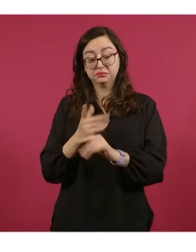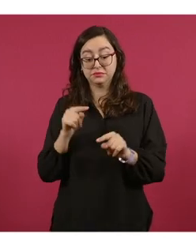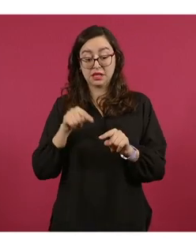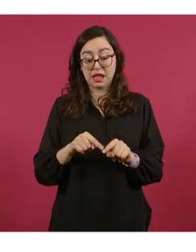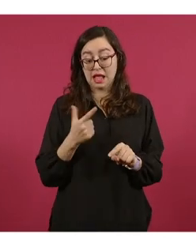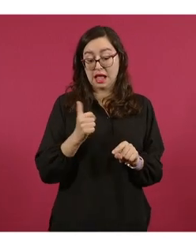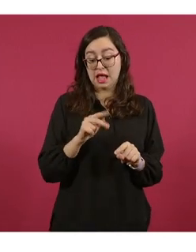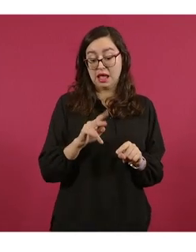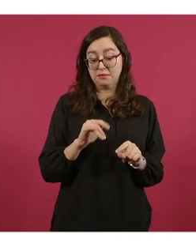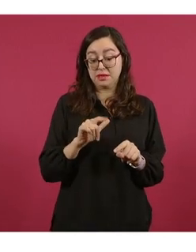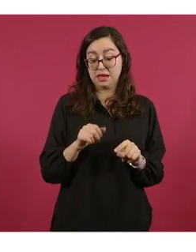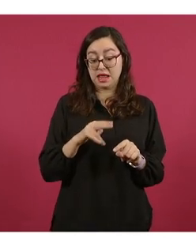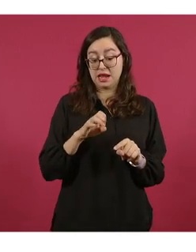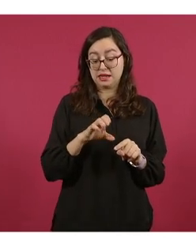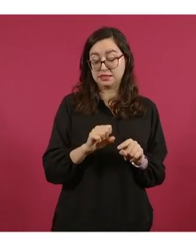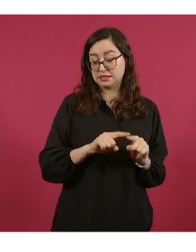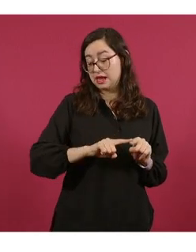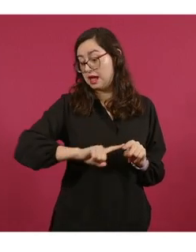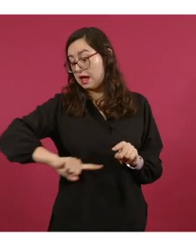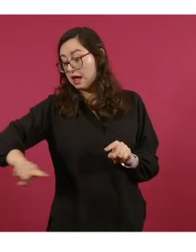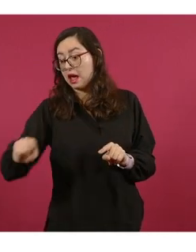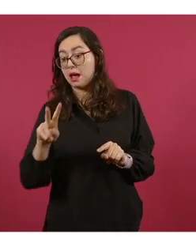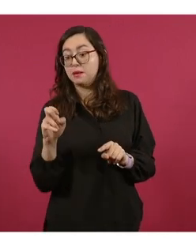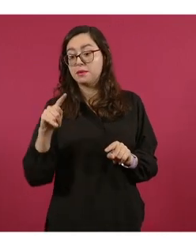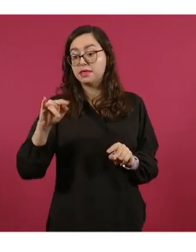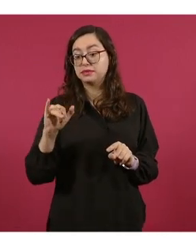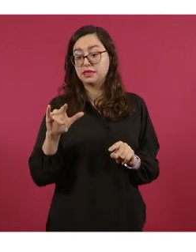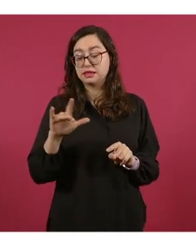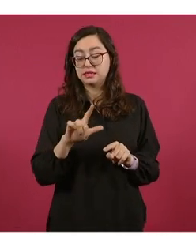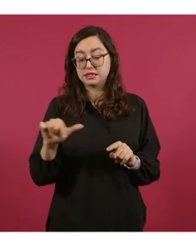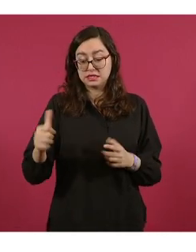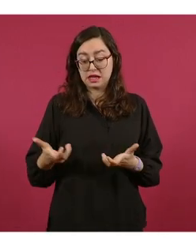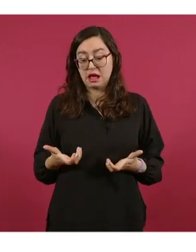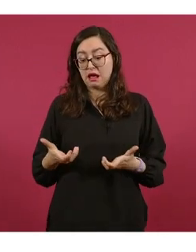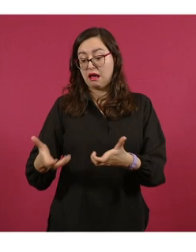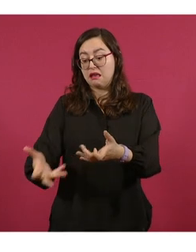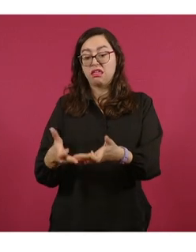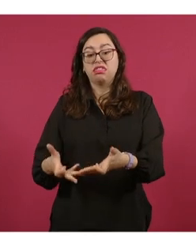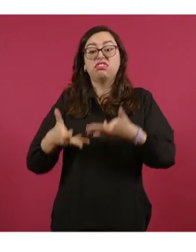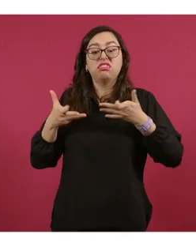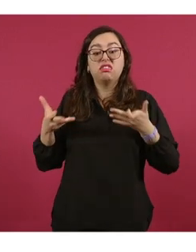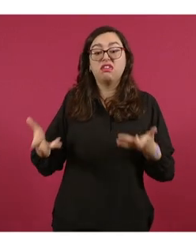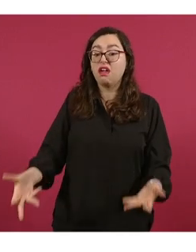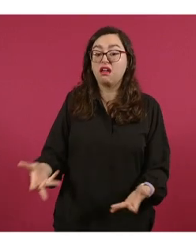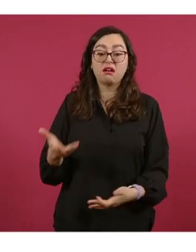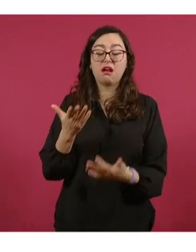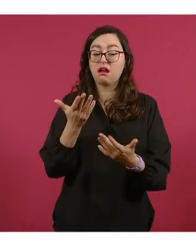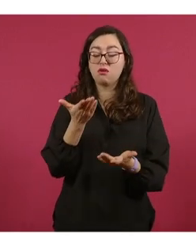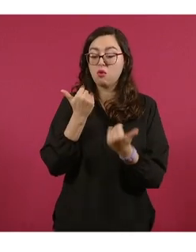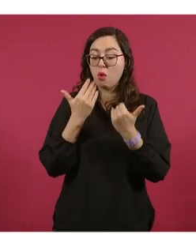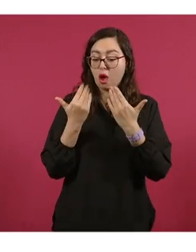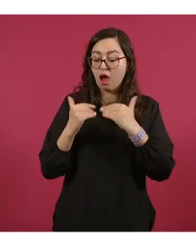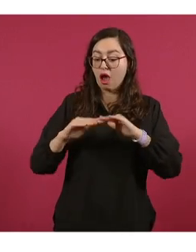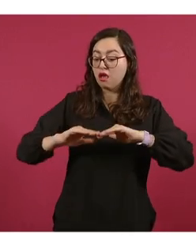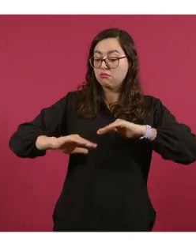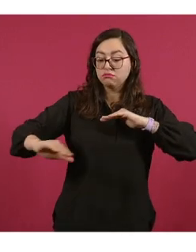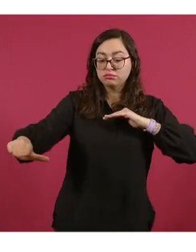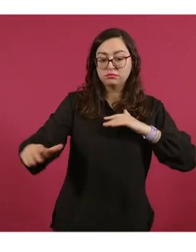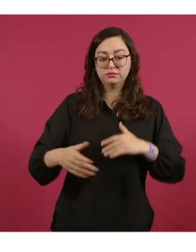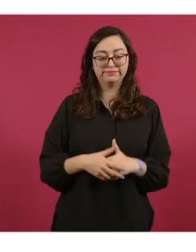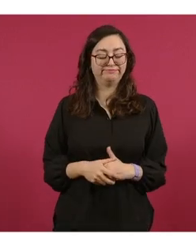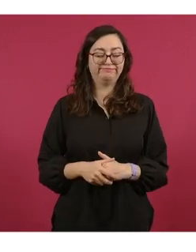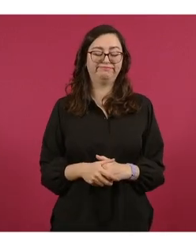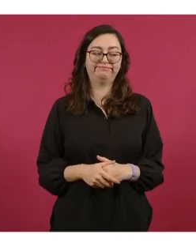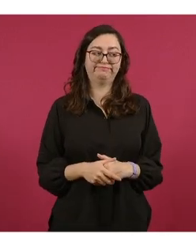Ventanilla aún hay 20 kilómetros de terracería sin pavimentar, lo cual, por supuesto,